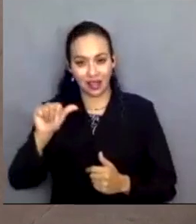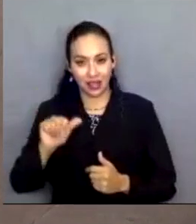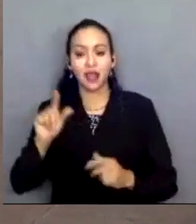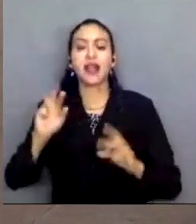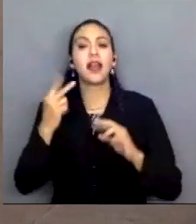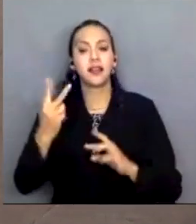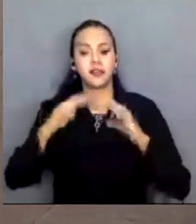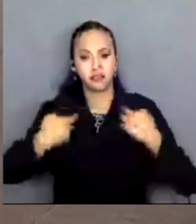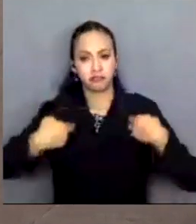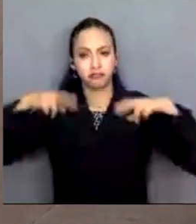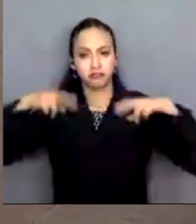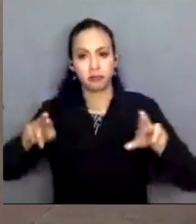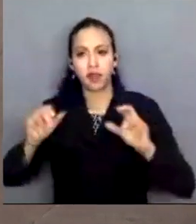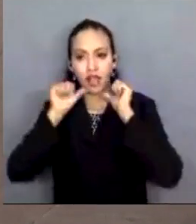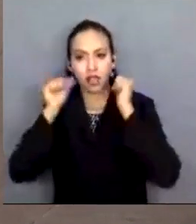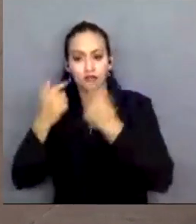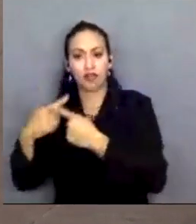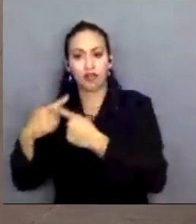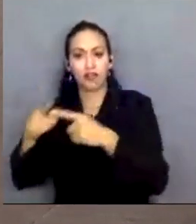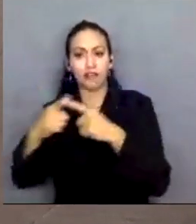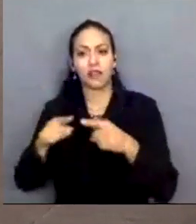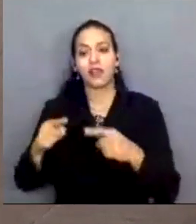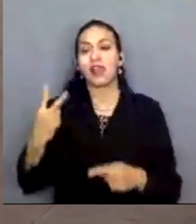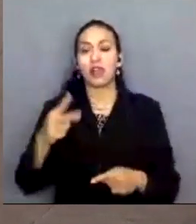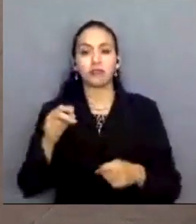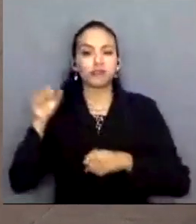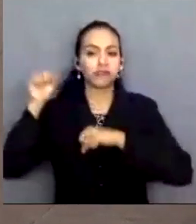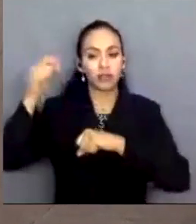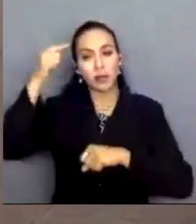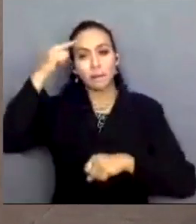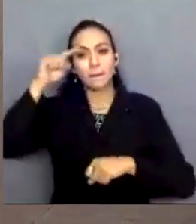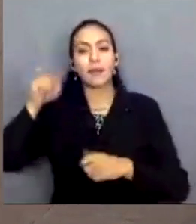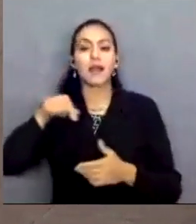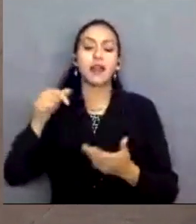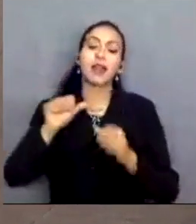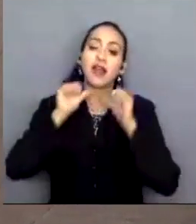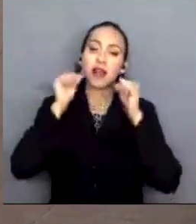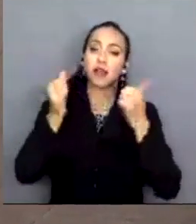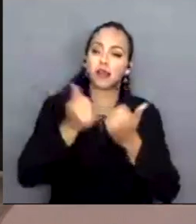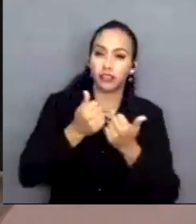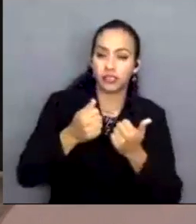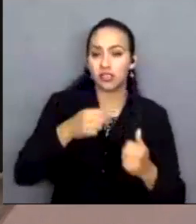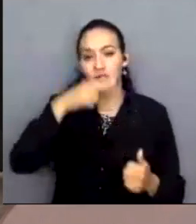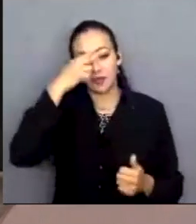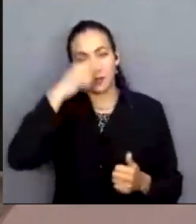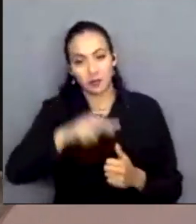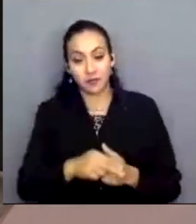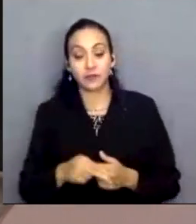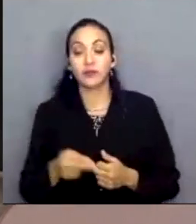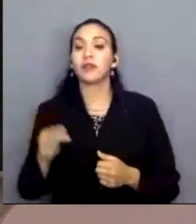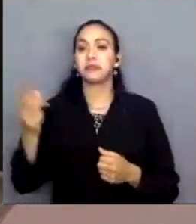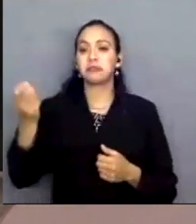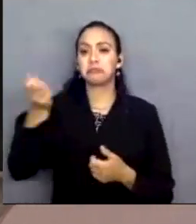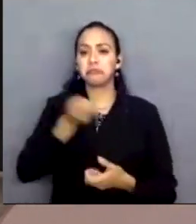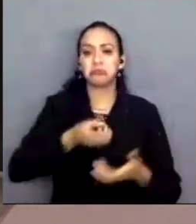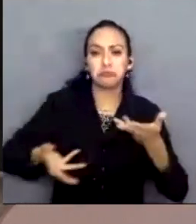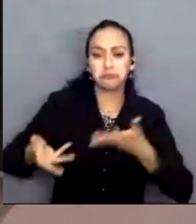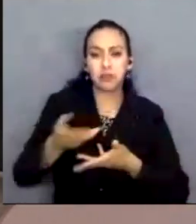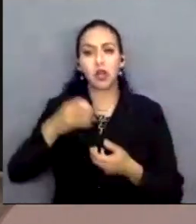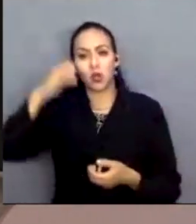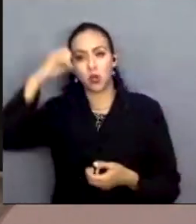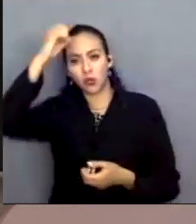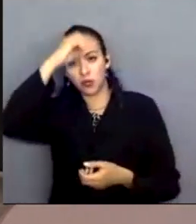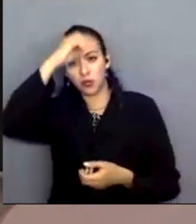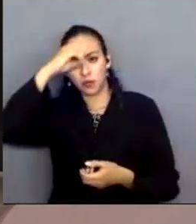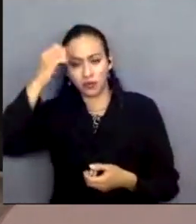Benítez, representantes de organizaciones civiles y mujeres dedicadas a diversas actividades en la sociedad mexicana, intercambiaron experiencias y reflexiones